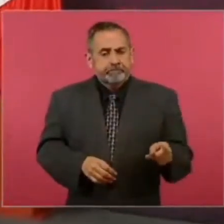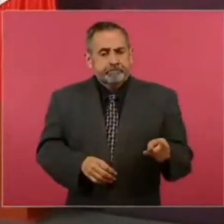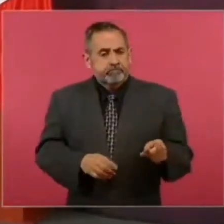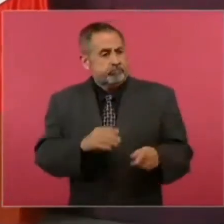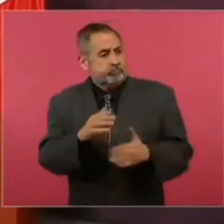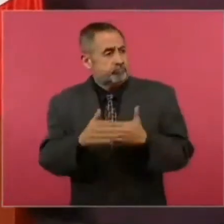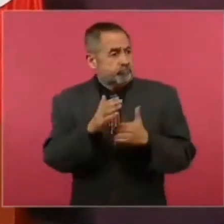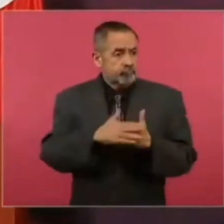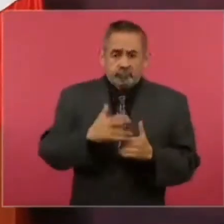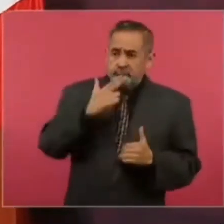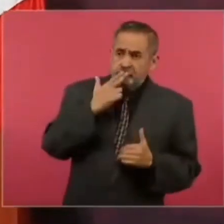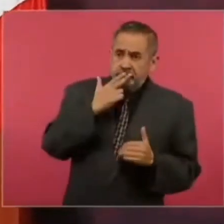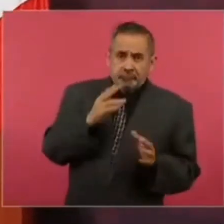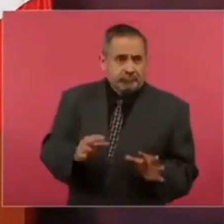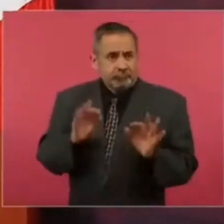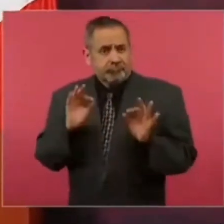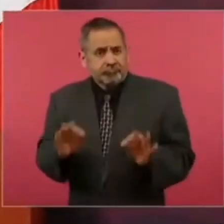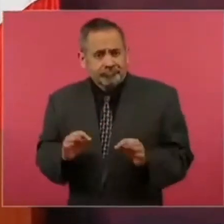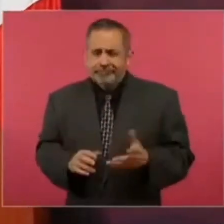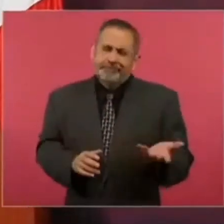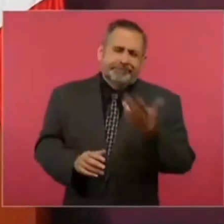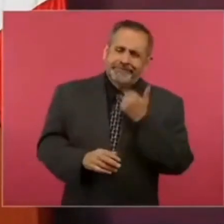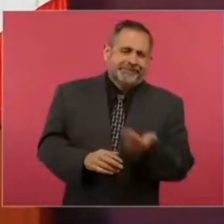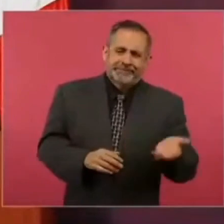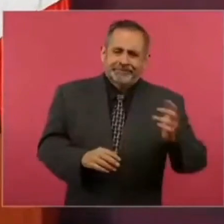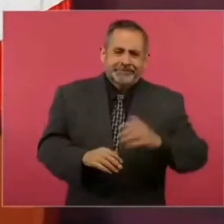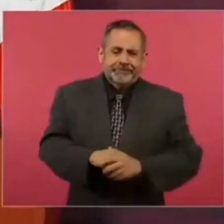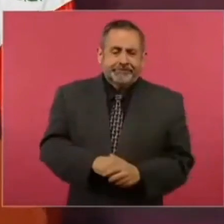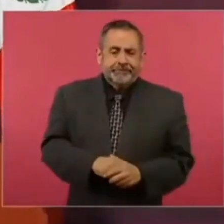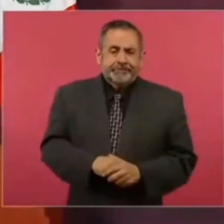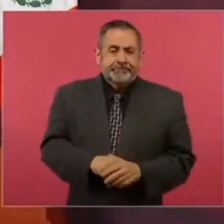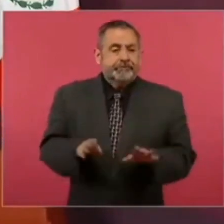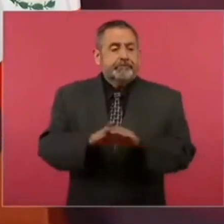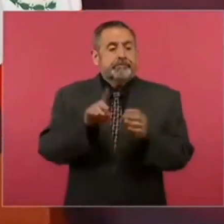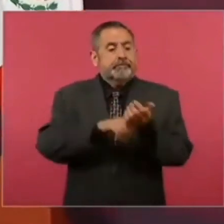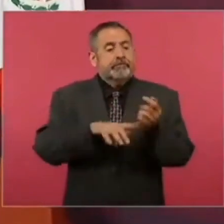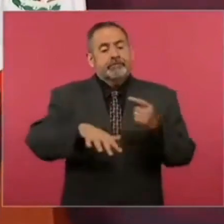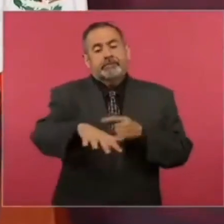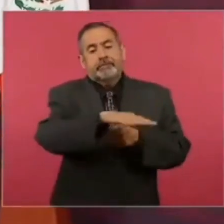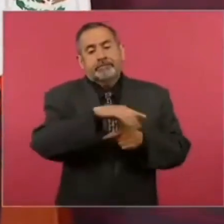a servir porque es la parte